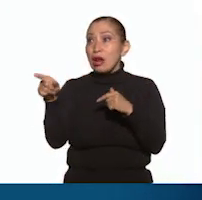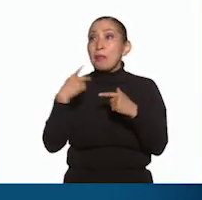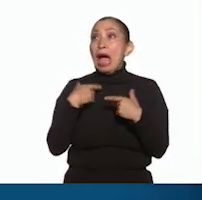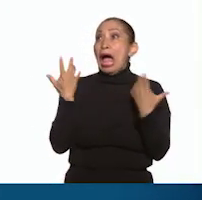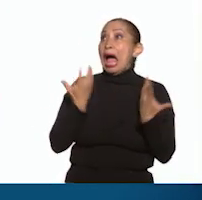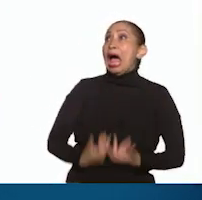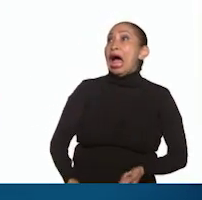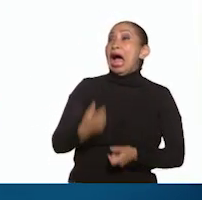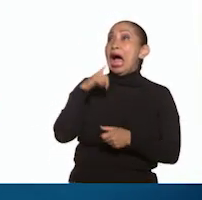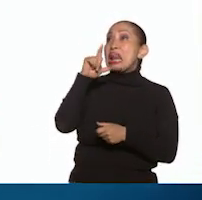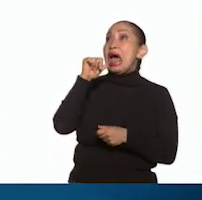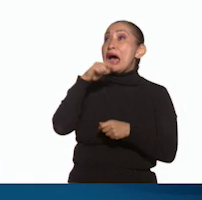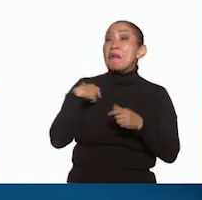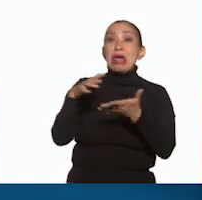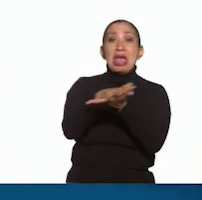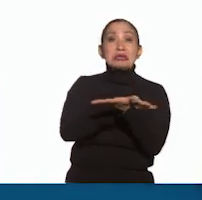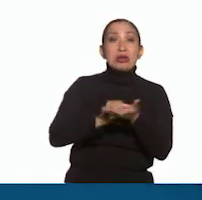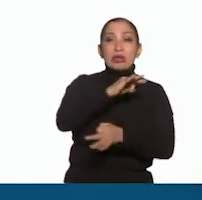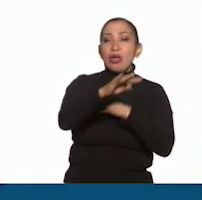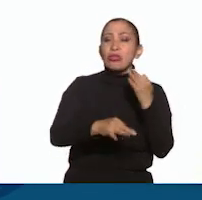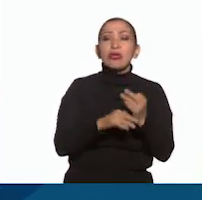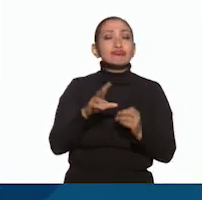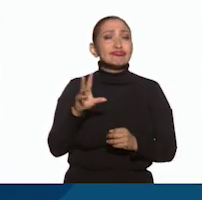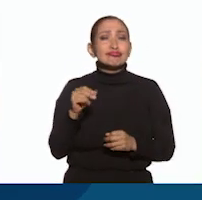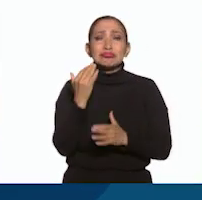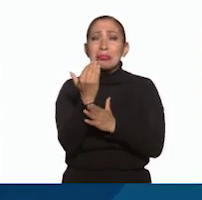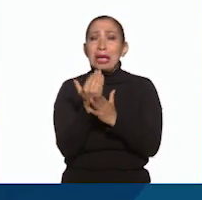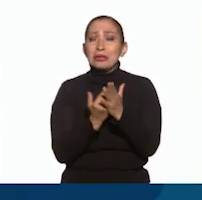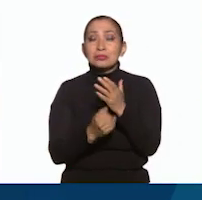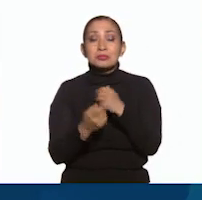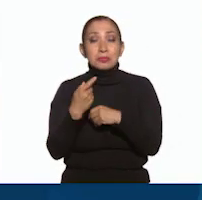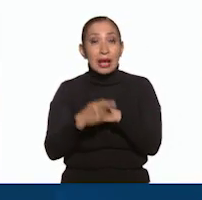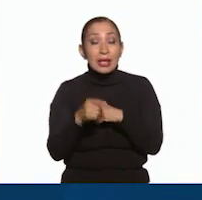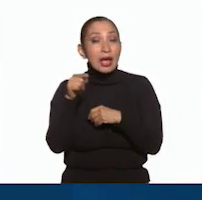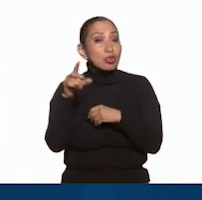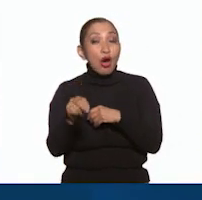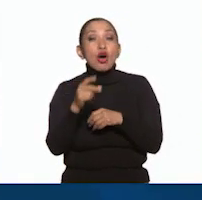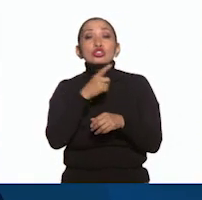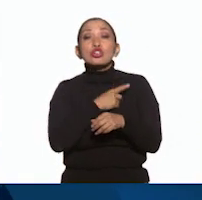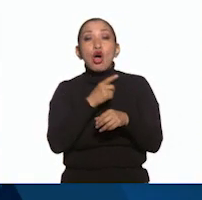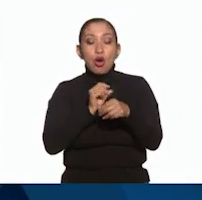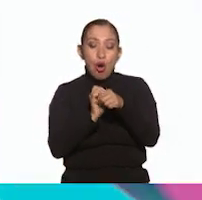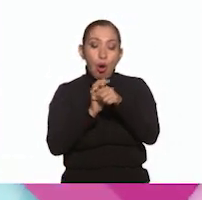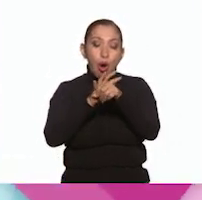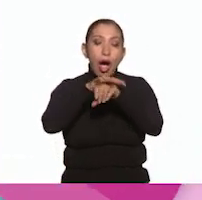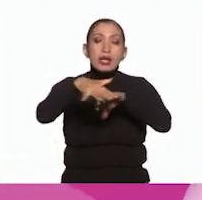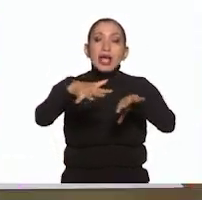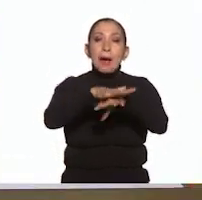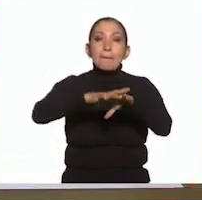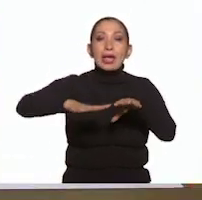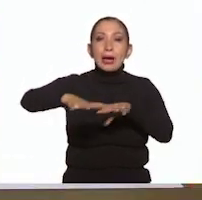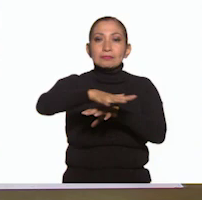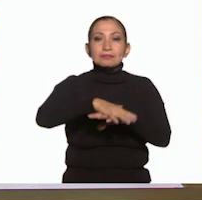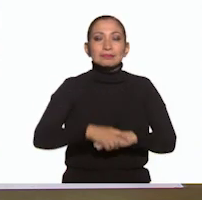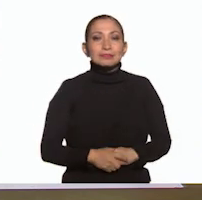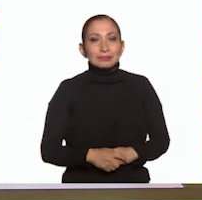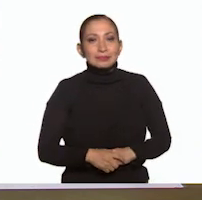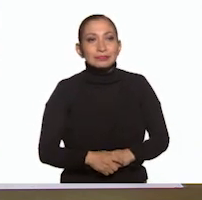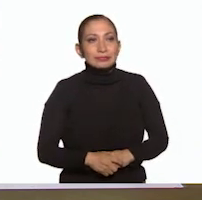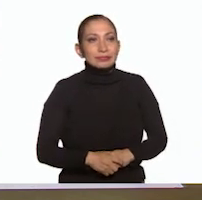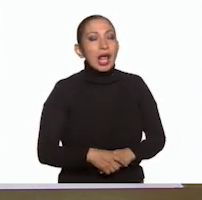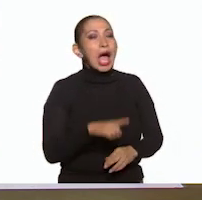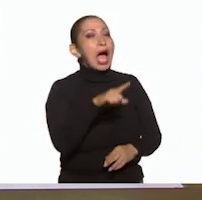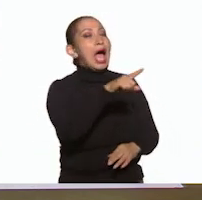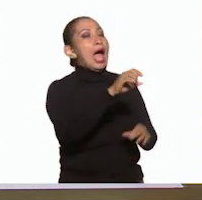asocia que las lavas son las que causan los mayores estragos, pero de ahí a que destruyan, no, simplemente están modificando. Ahora